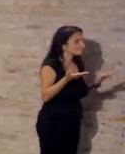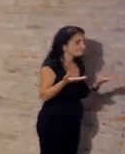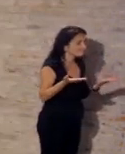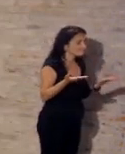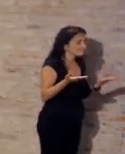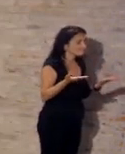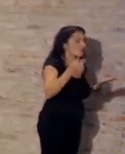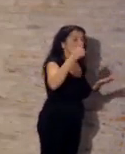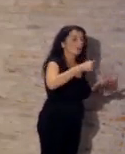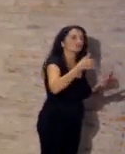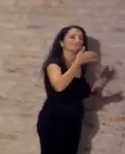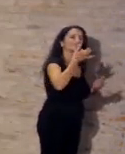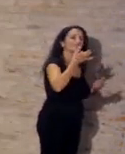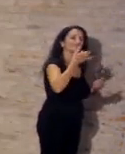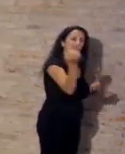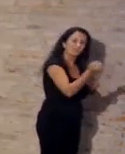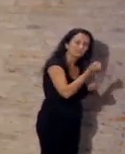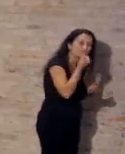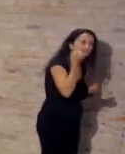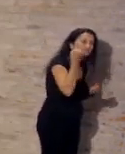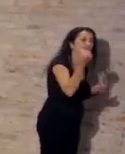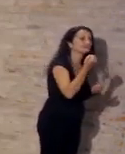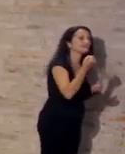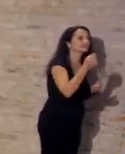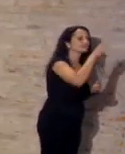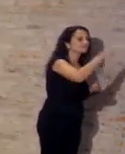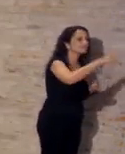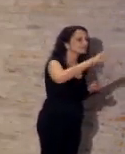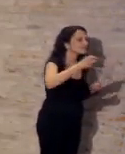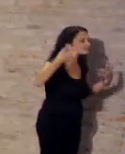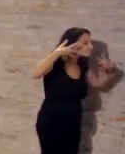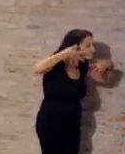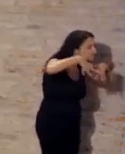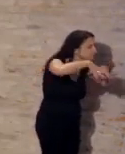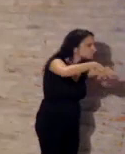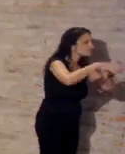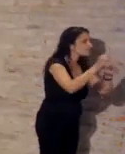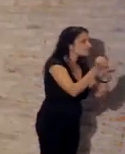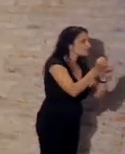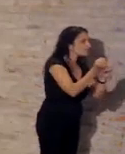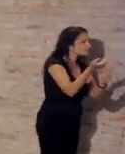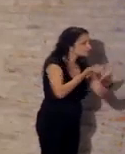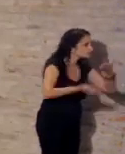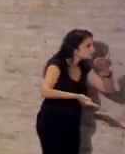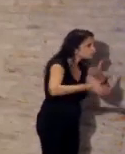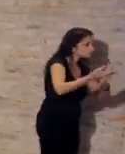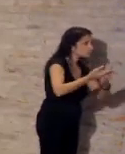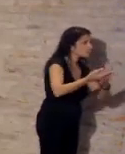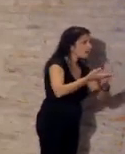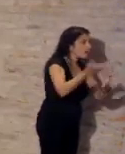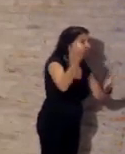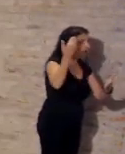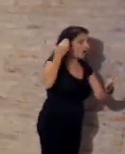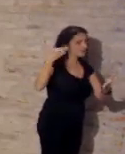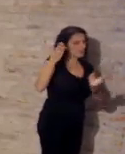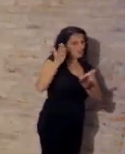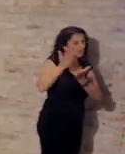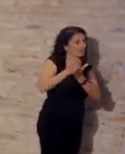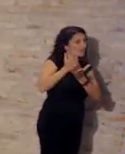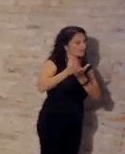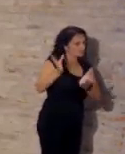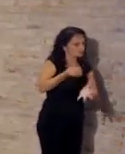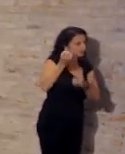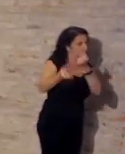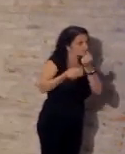donde entendemos que más que nunca podemos tejer redes y armar trincheras para defender lo conquistado y no volver